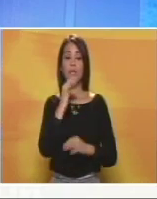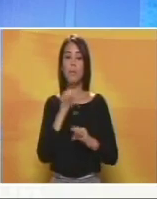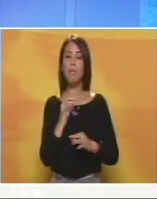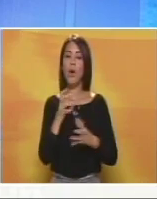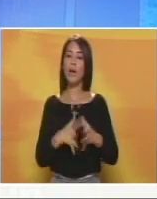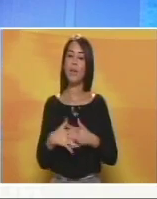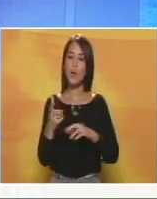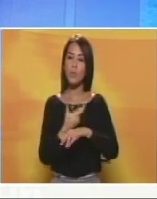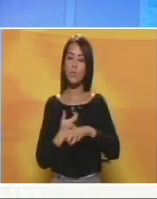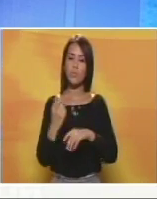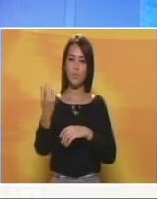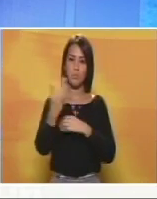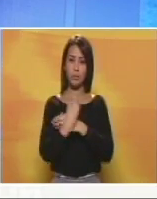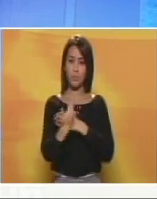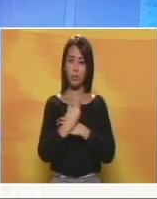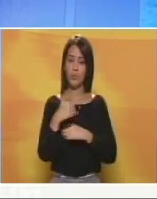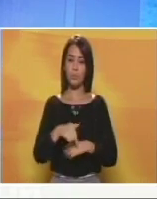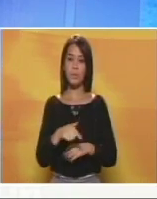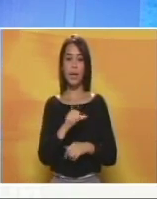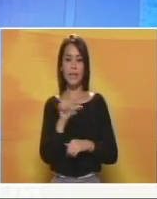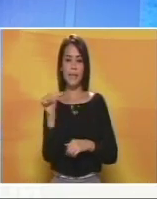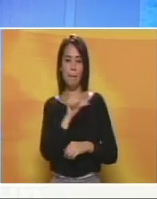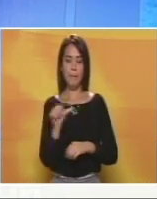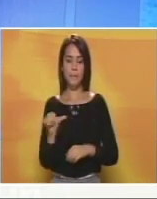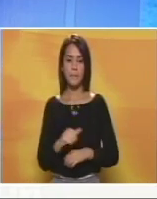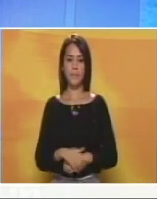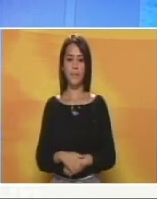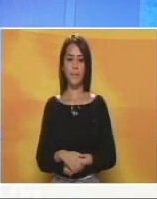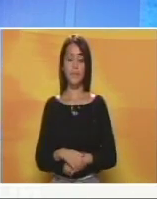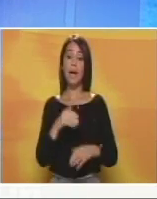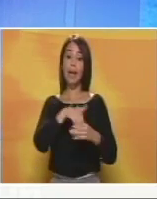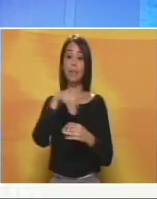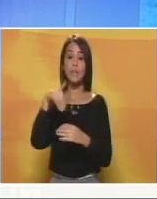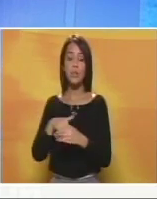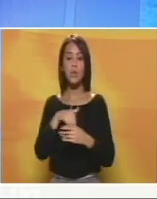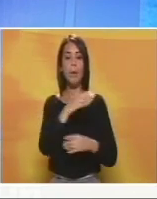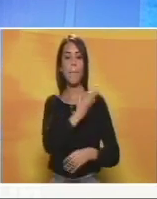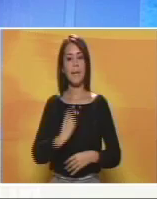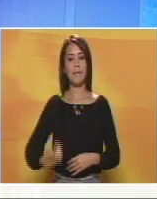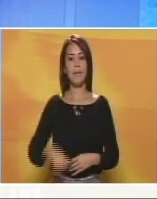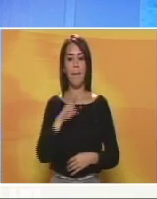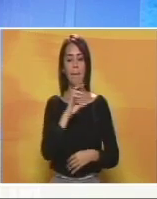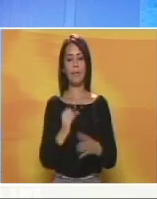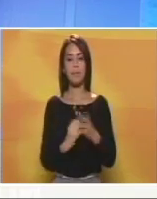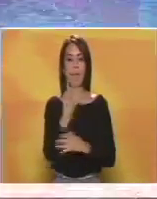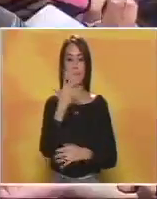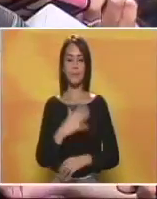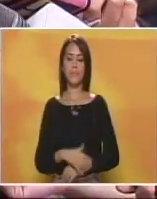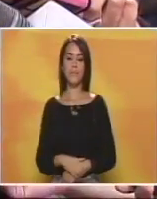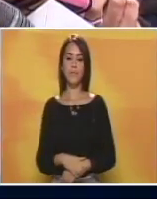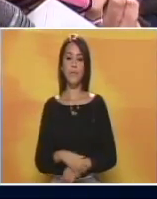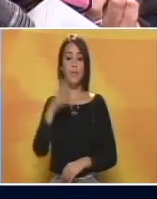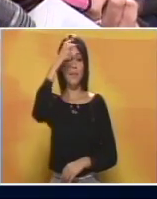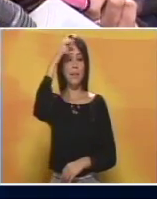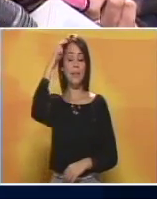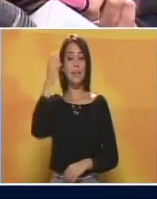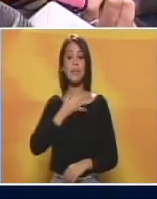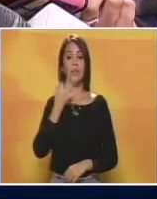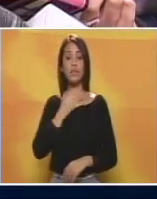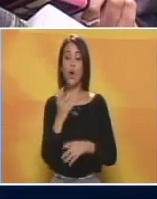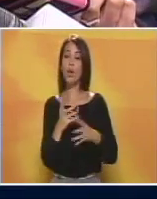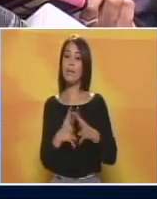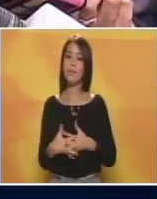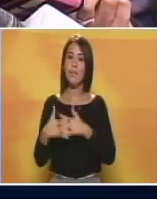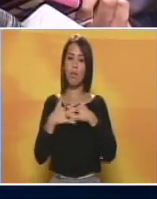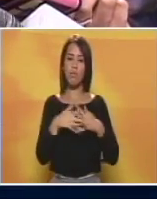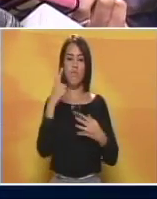las sanciones contra Venezuela en las semanas previas a las elecciones presidenciales del próximo 20 de mayo. El canciller aseguró que Estados Unidos